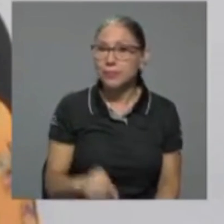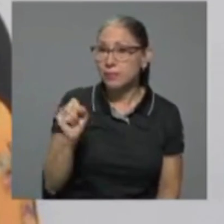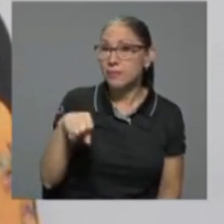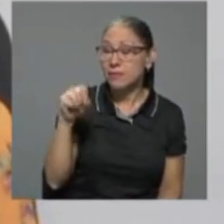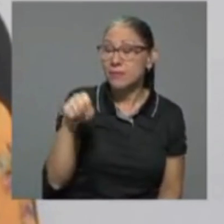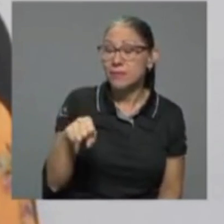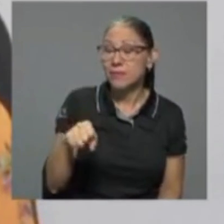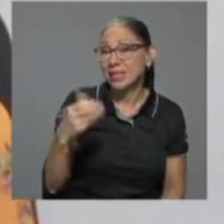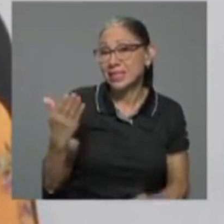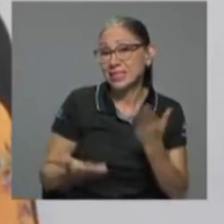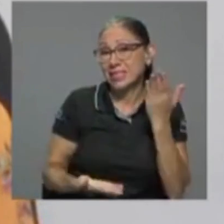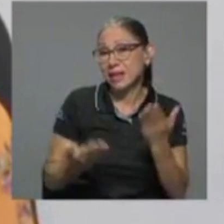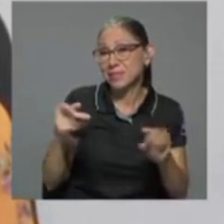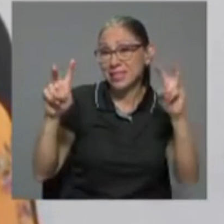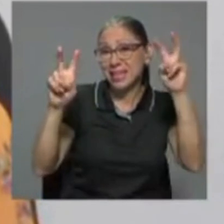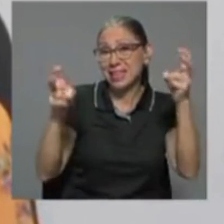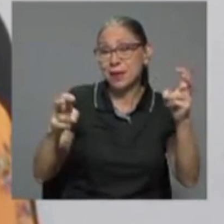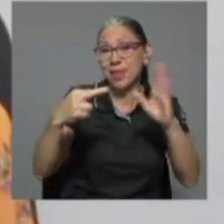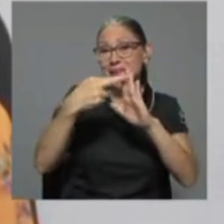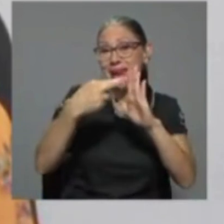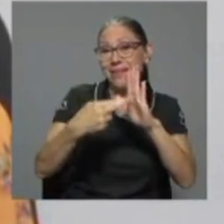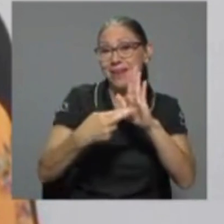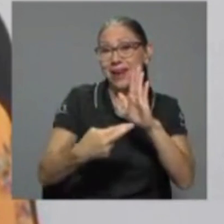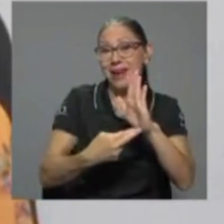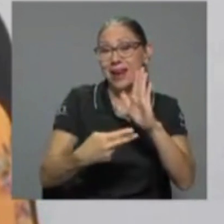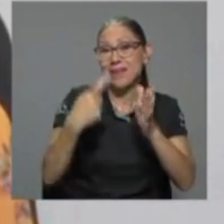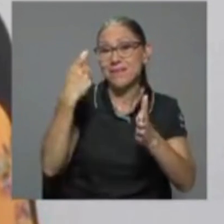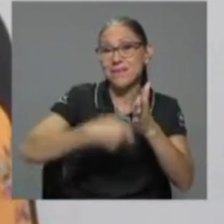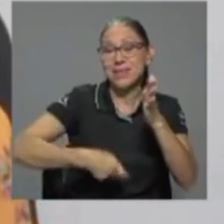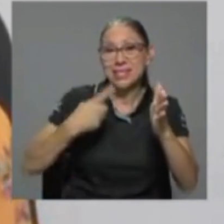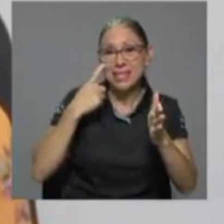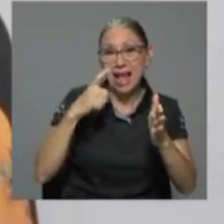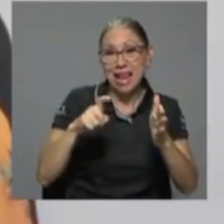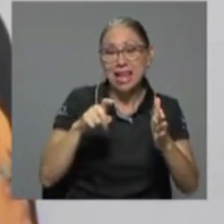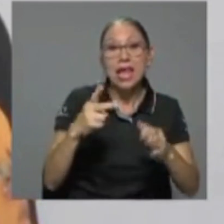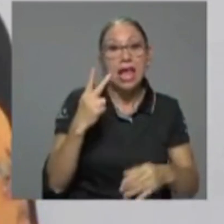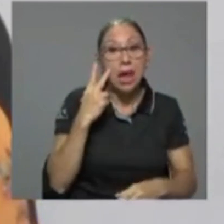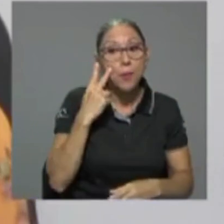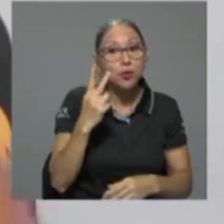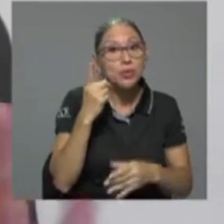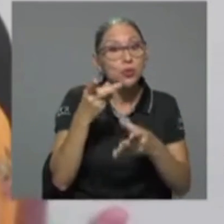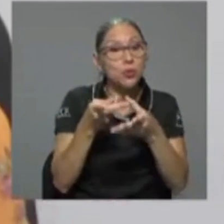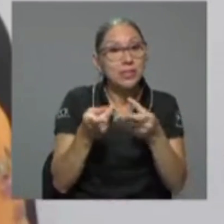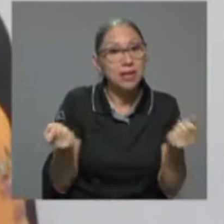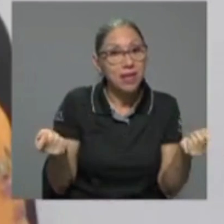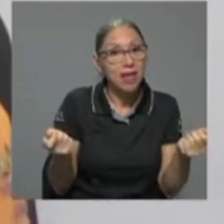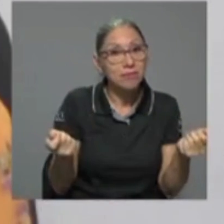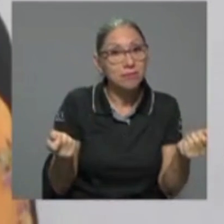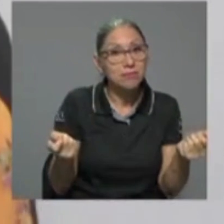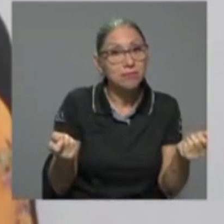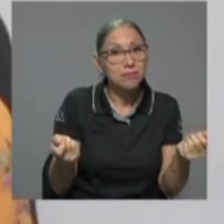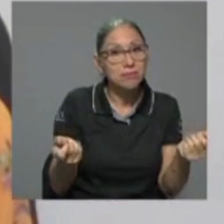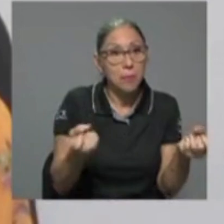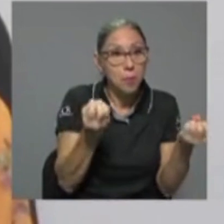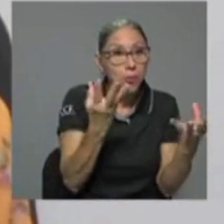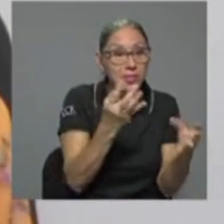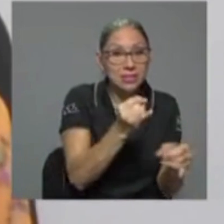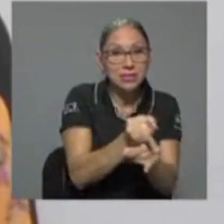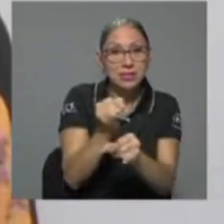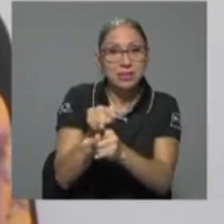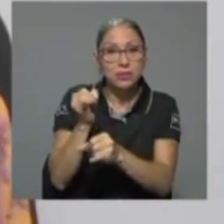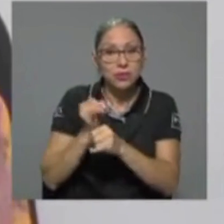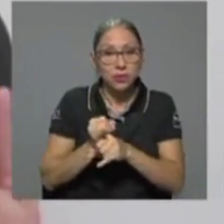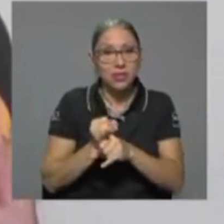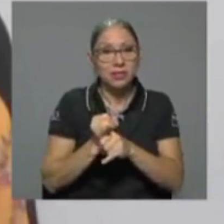Efectivamente, tal vez ahí en el tema de la regla fiscal hemos visto una salida, ¿verdad? De muchas instituciones, y aquí lo que